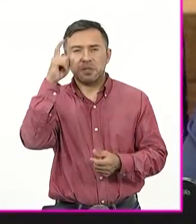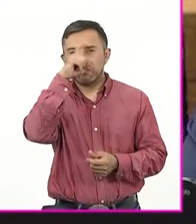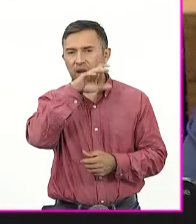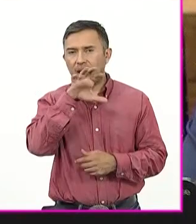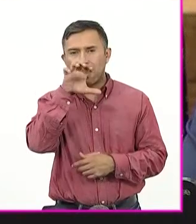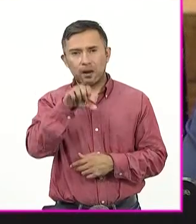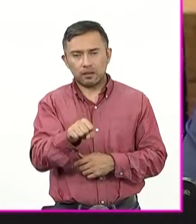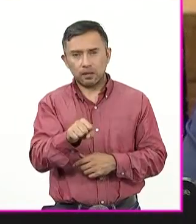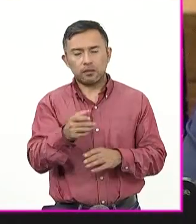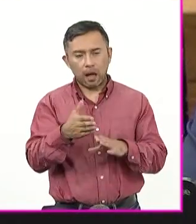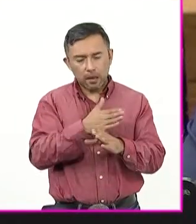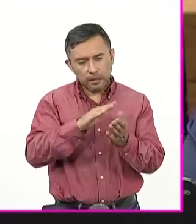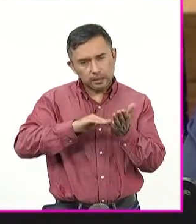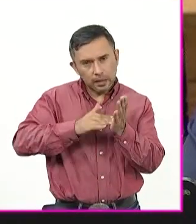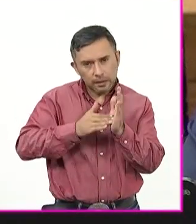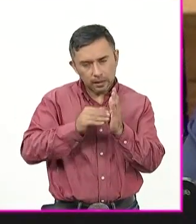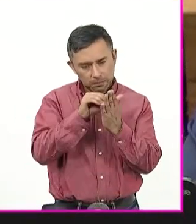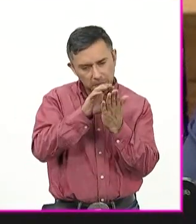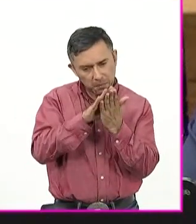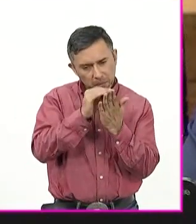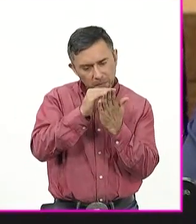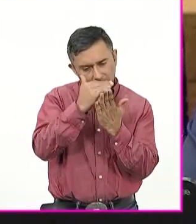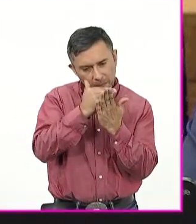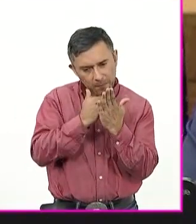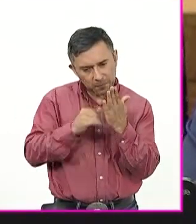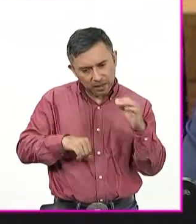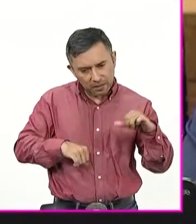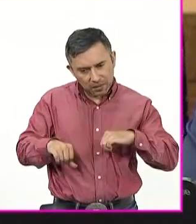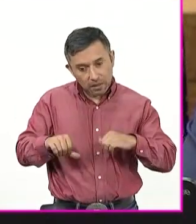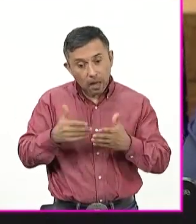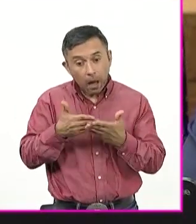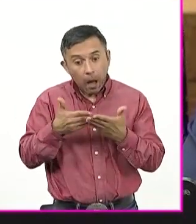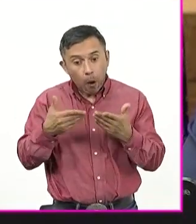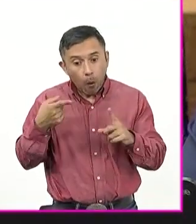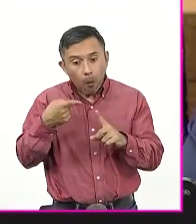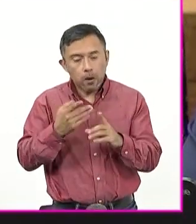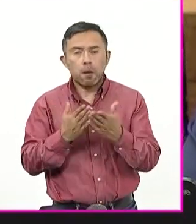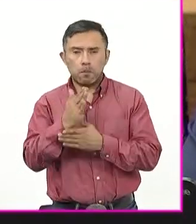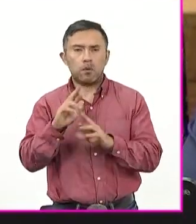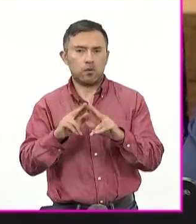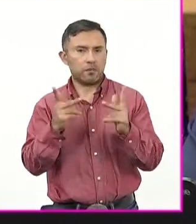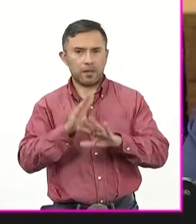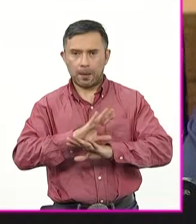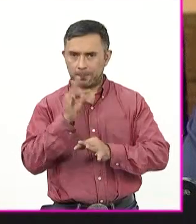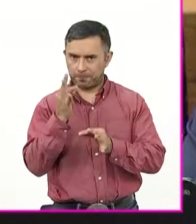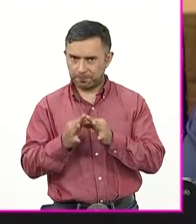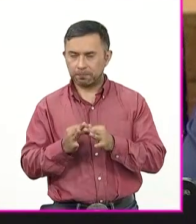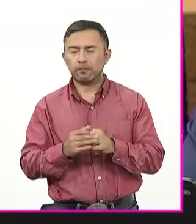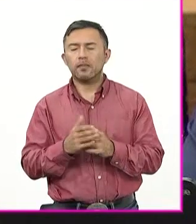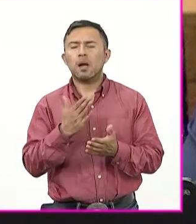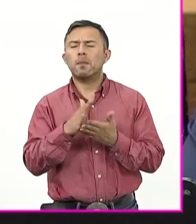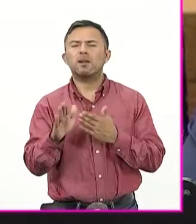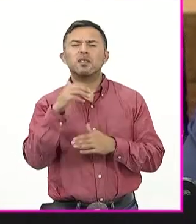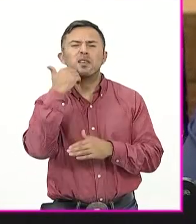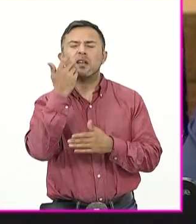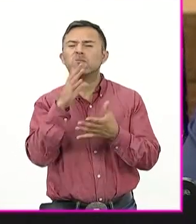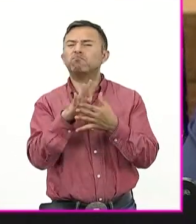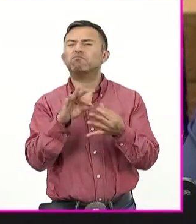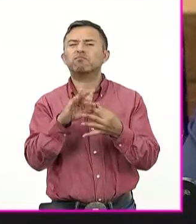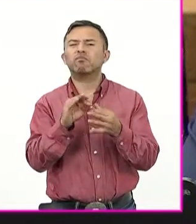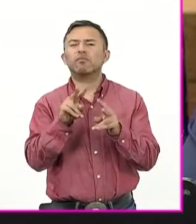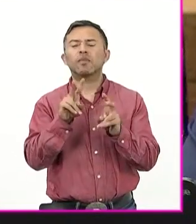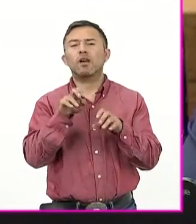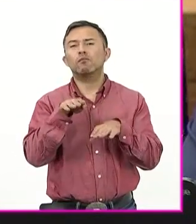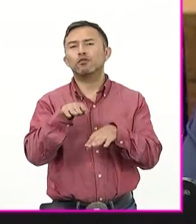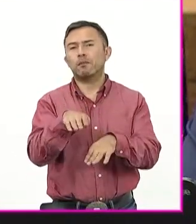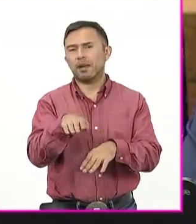los resultados que ahora tenemos. Quiero referirme muy rápidamente al asunto de las asesorías. Esto tiene que ver, y